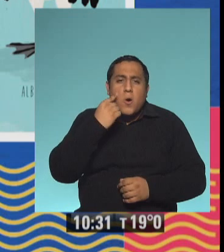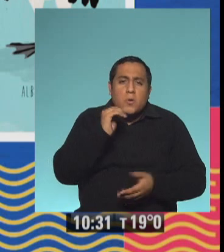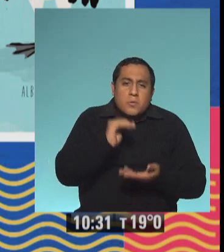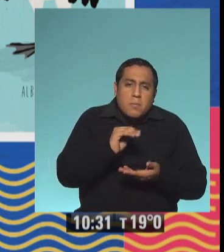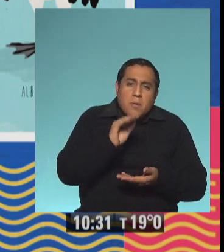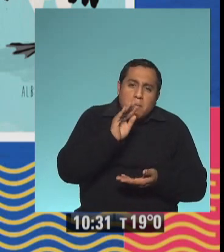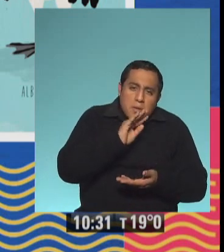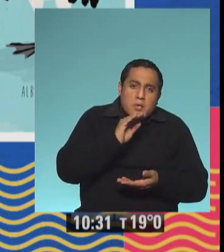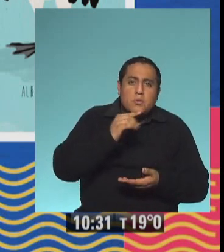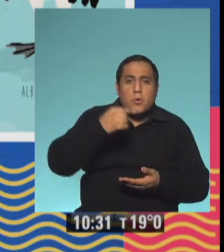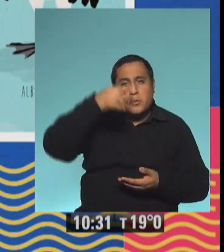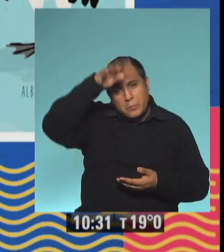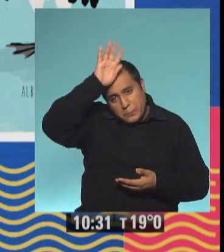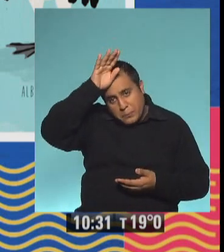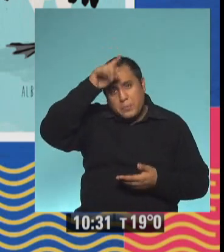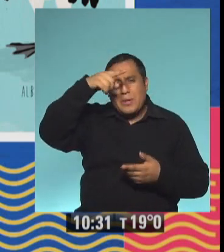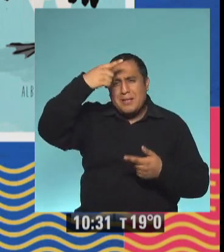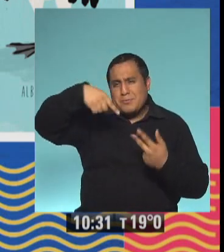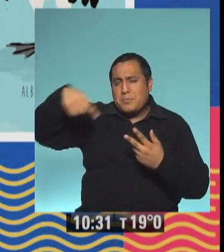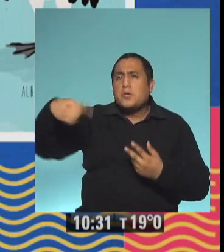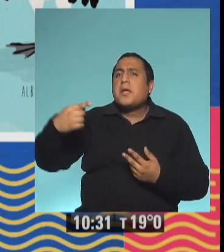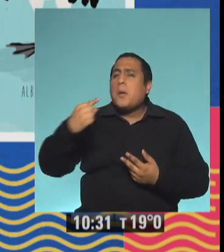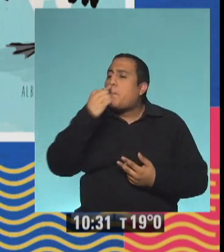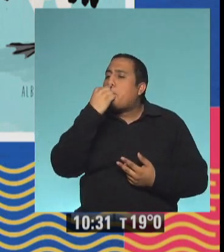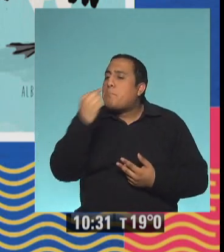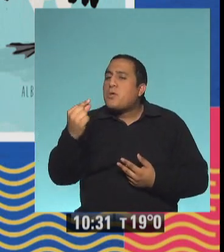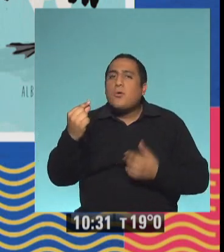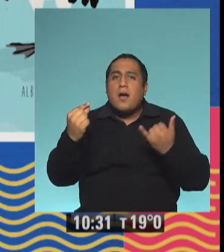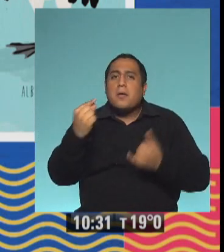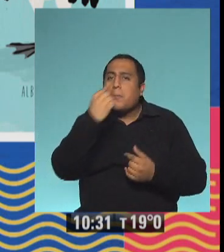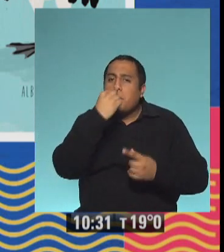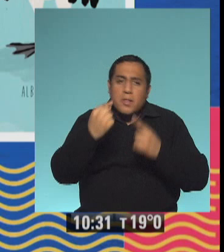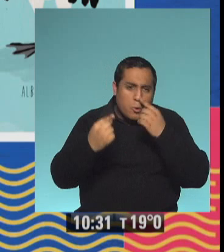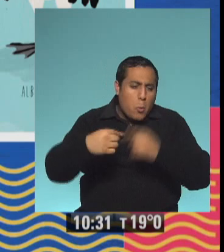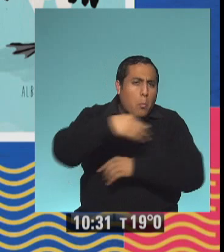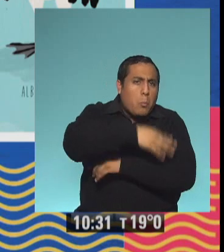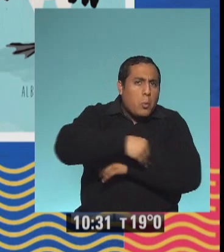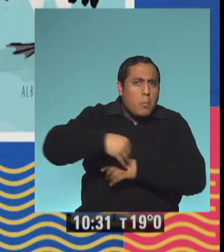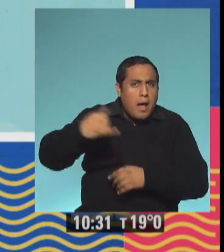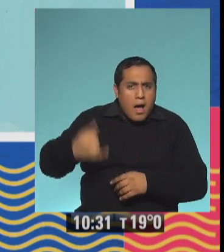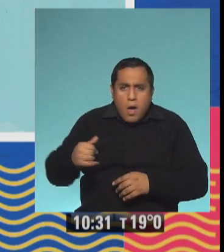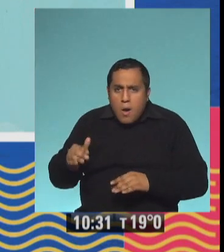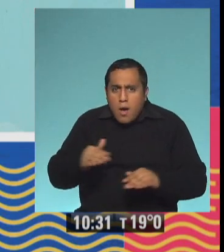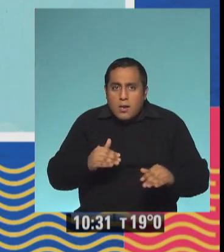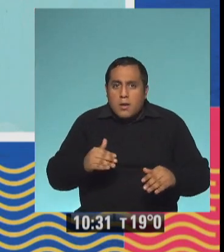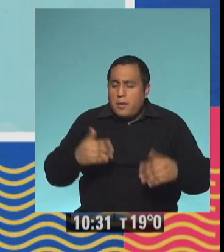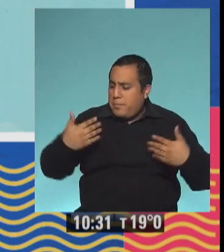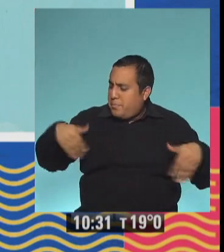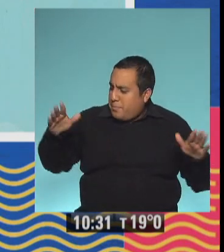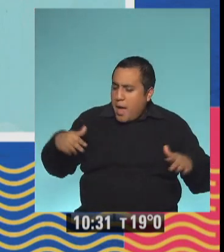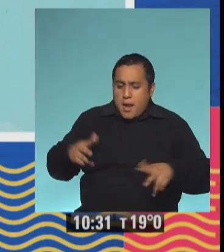el pájaro amarillo... Todos tienen pico. Todos tienen pico. Todos tienen plumas, ¿no? Plumas, sí. Uh-huh. Alas. Dos